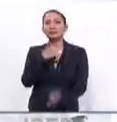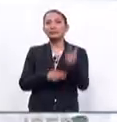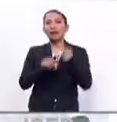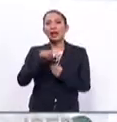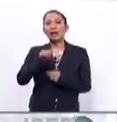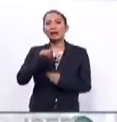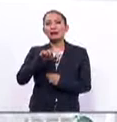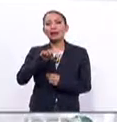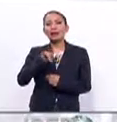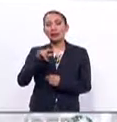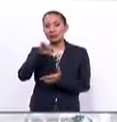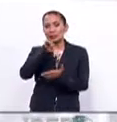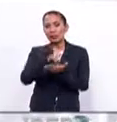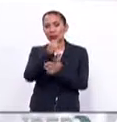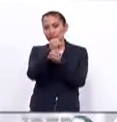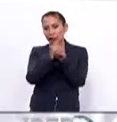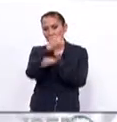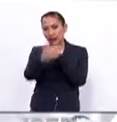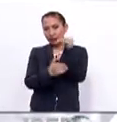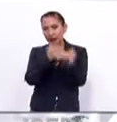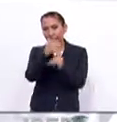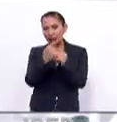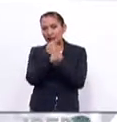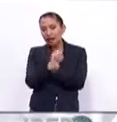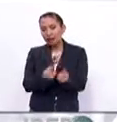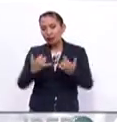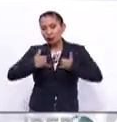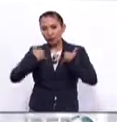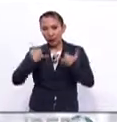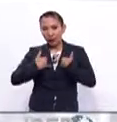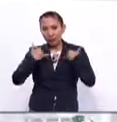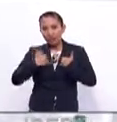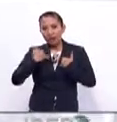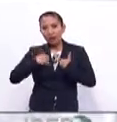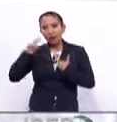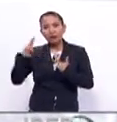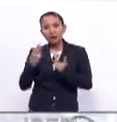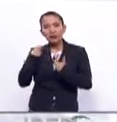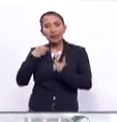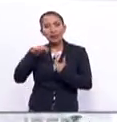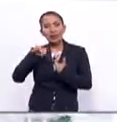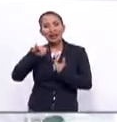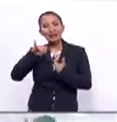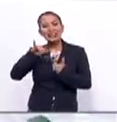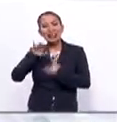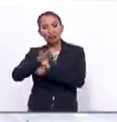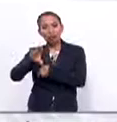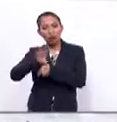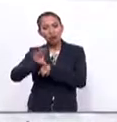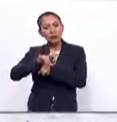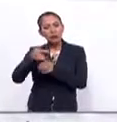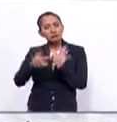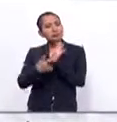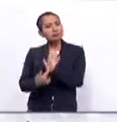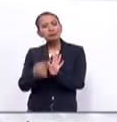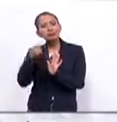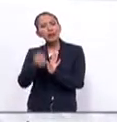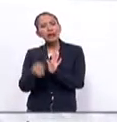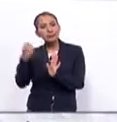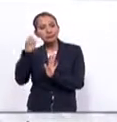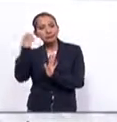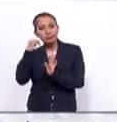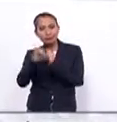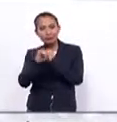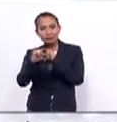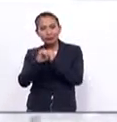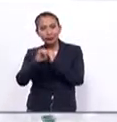Bienvenidos a ATEI, el Centro de Estudios Avanzados de Niñez y Juventud de la Universidad de Manizales, en Colombia, nos dan a conocer el seminario